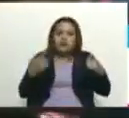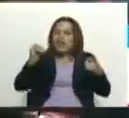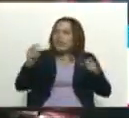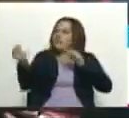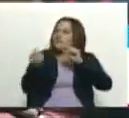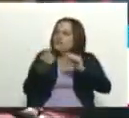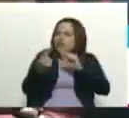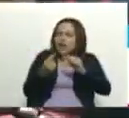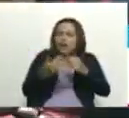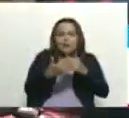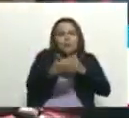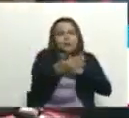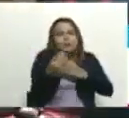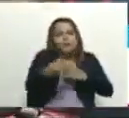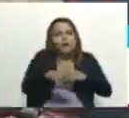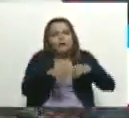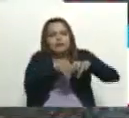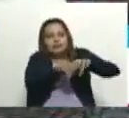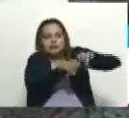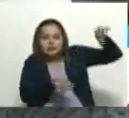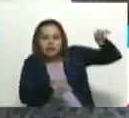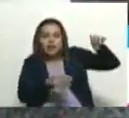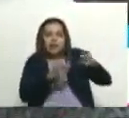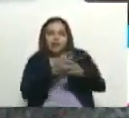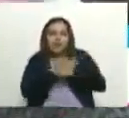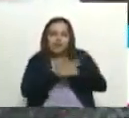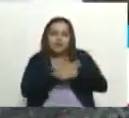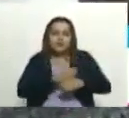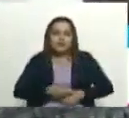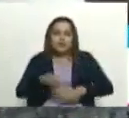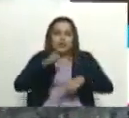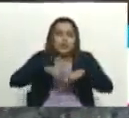de alargarle el hueso, de manera de que la niña